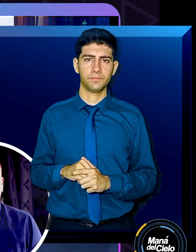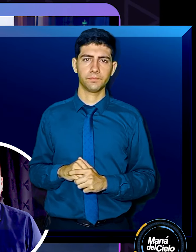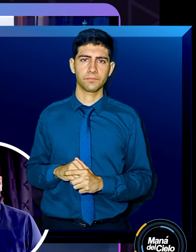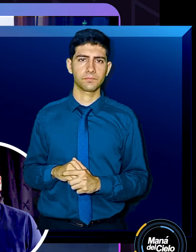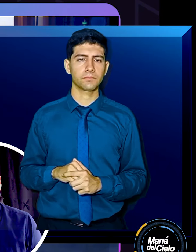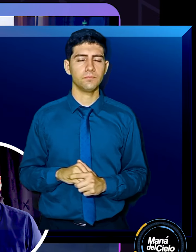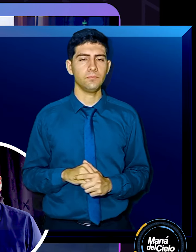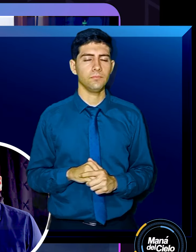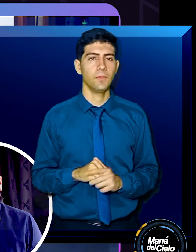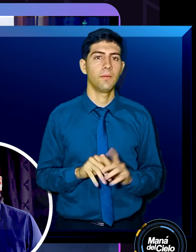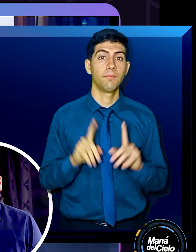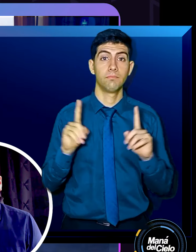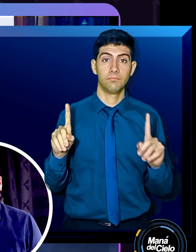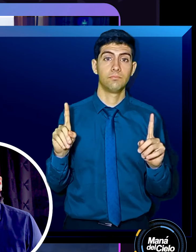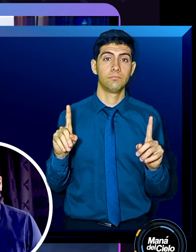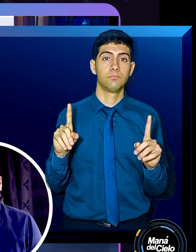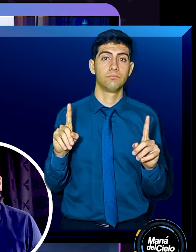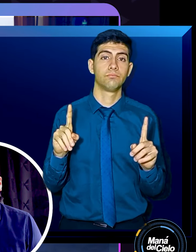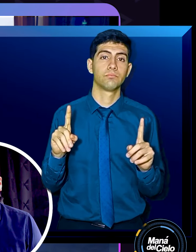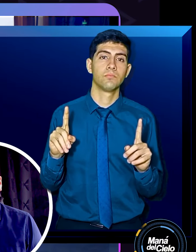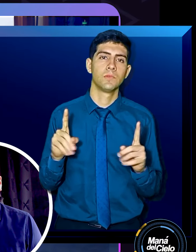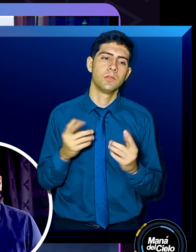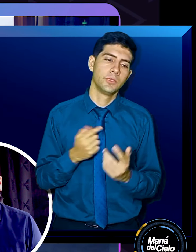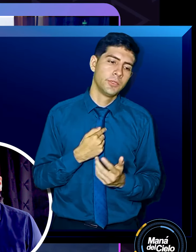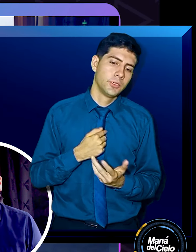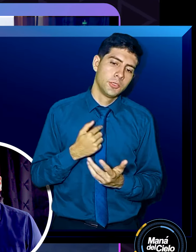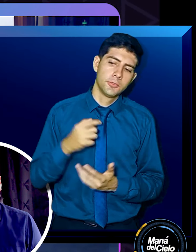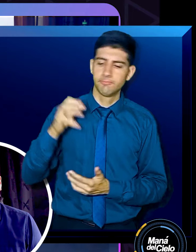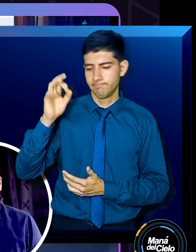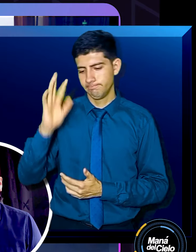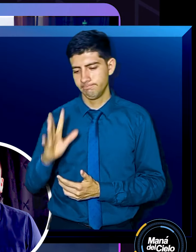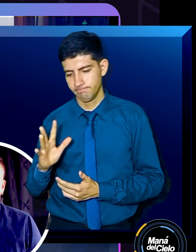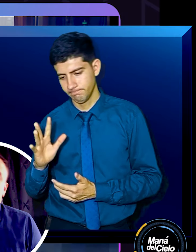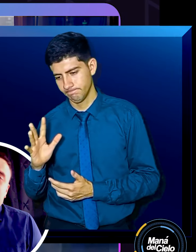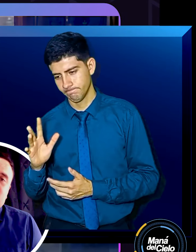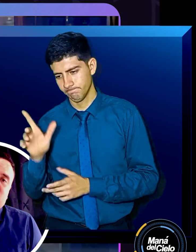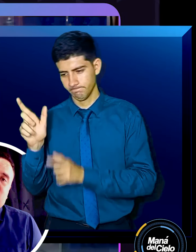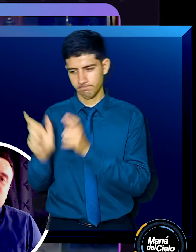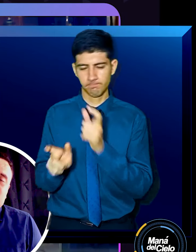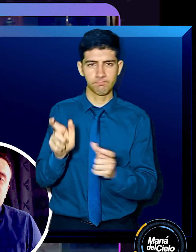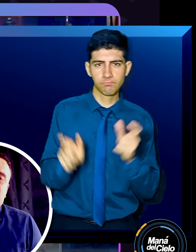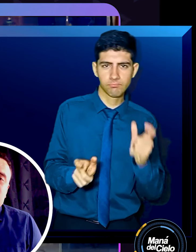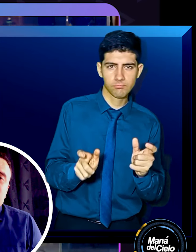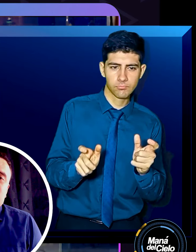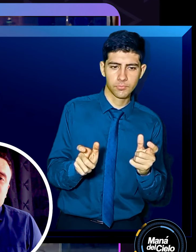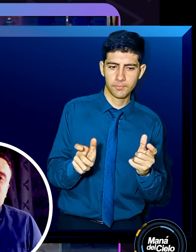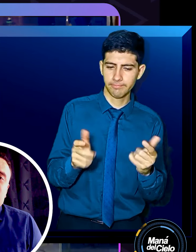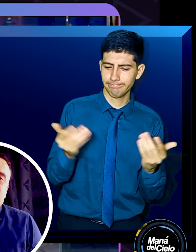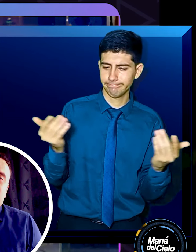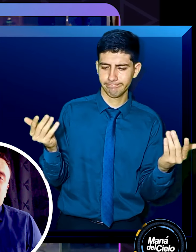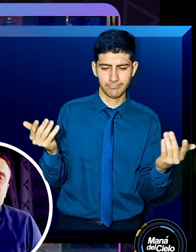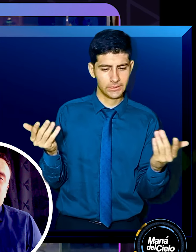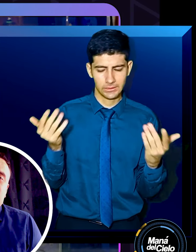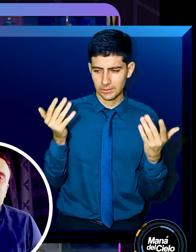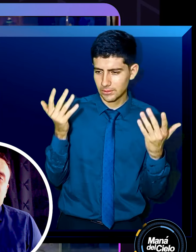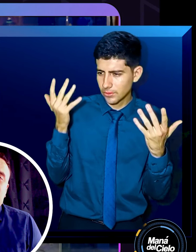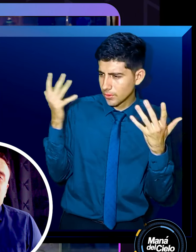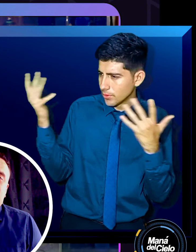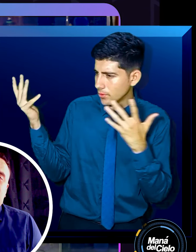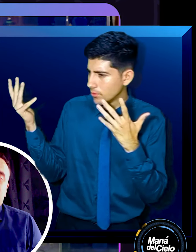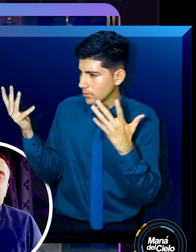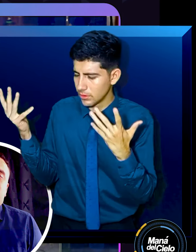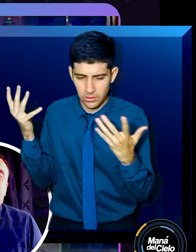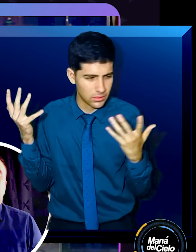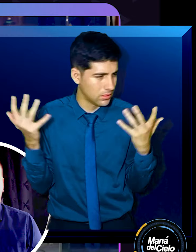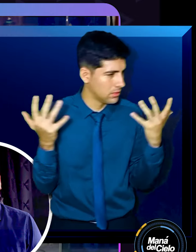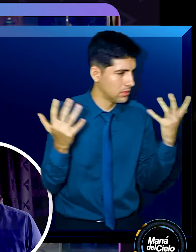Pero uno como pastor se dando cuenta que hay personas que parece que no encuentran lo que Dios les